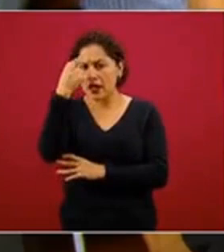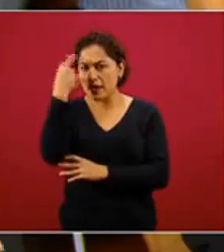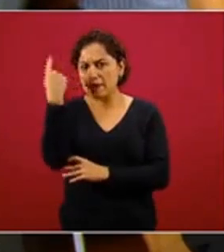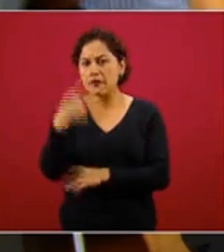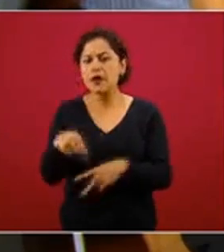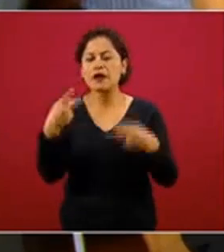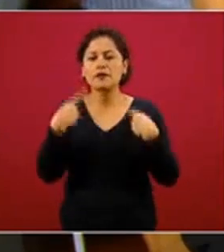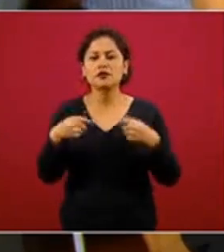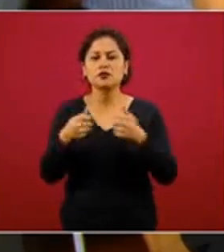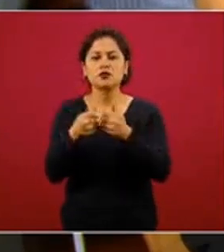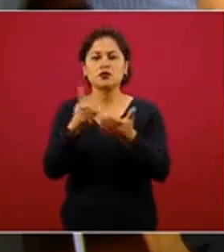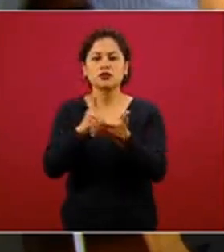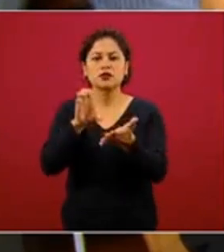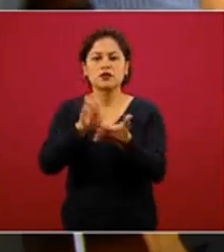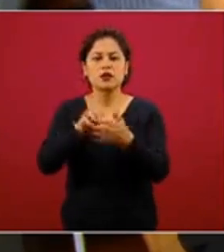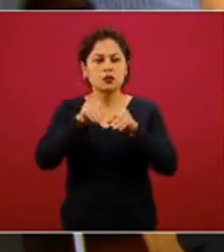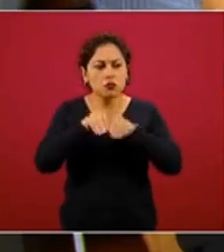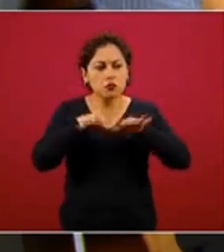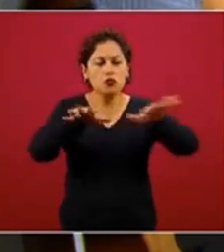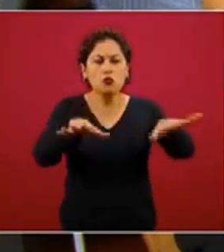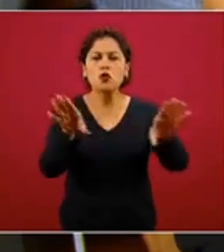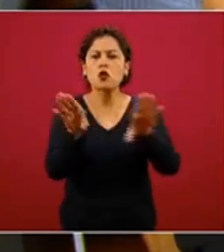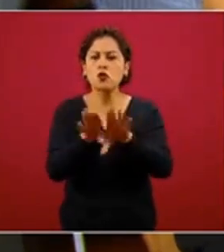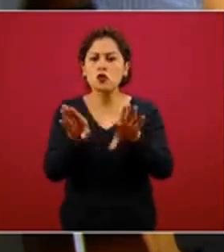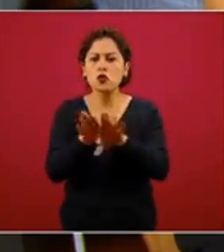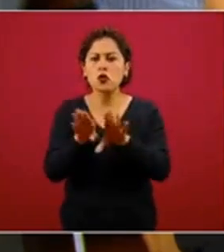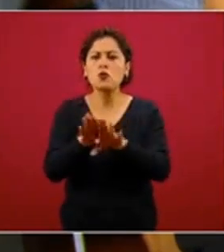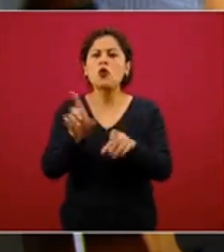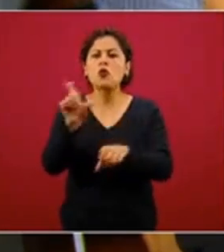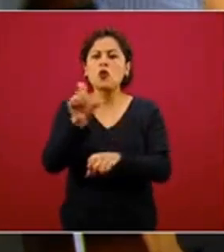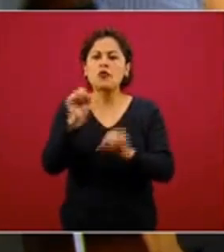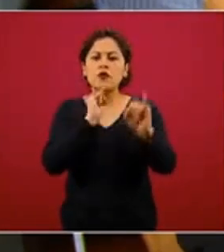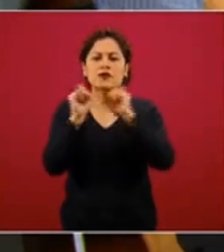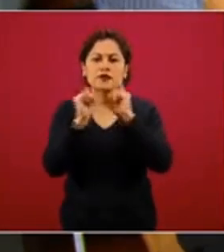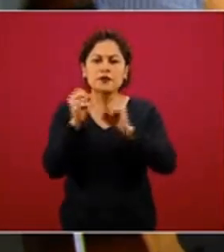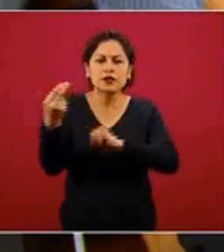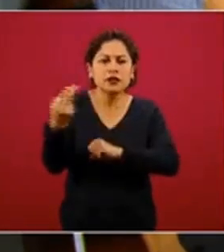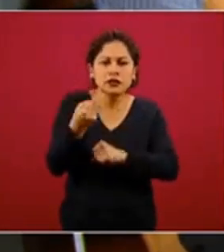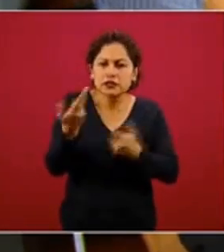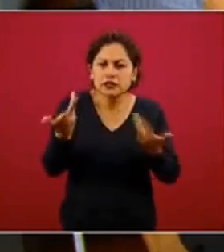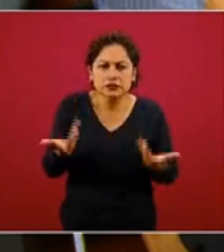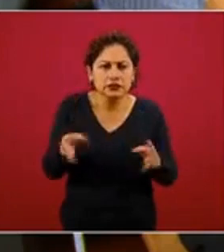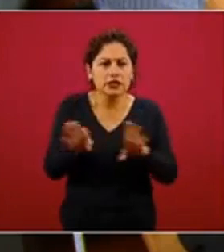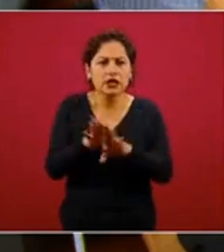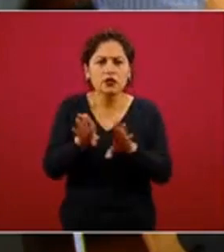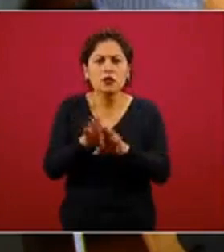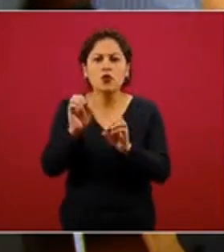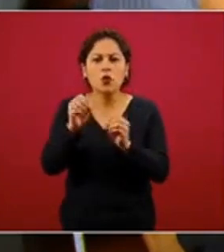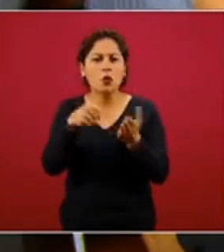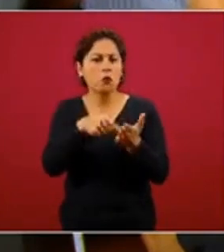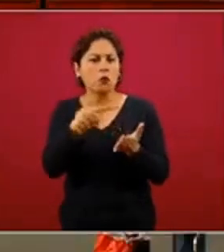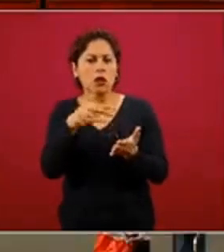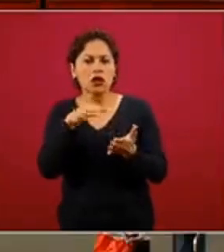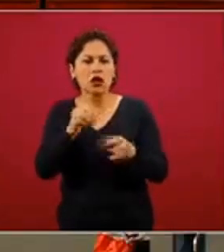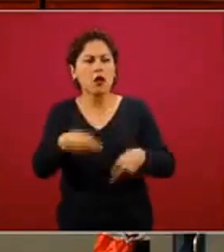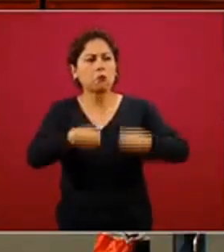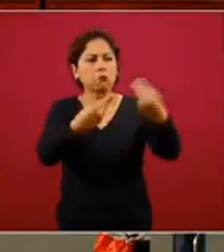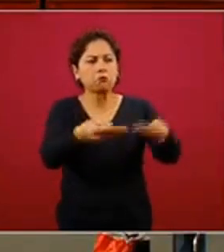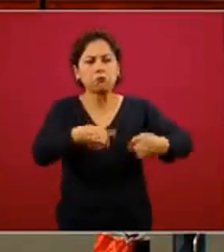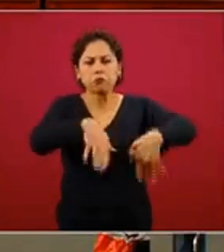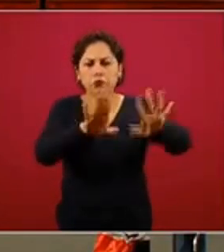una interpretación de señas? ¿Cómo va a funcionar esto de las videollamadas? ¿Se va a hacer una campaña o simplemente con la guía y los médicos?